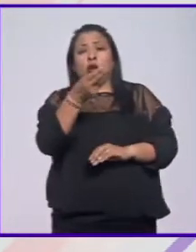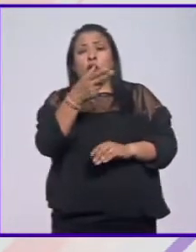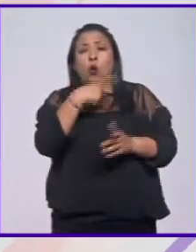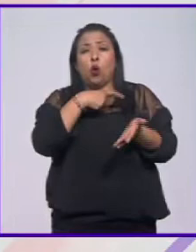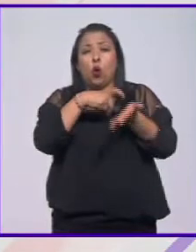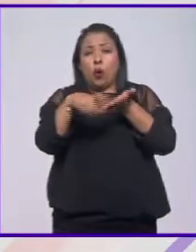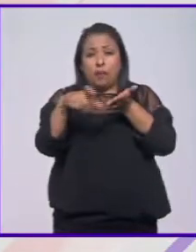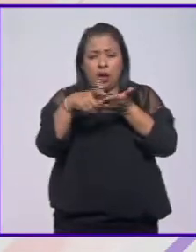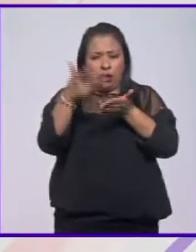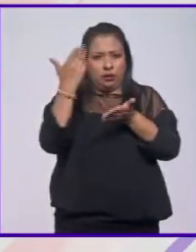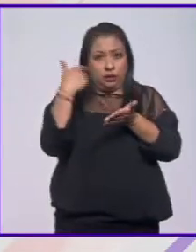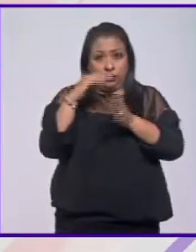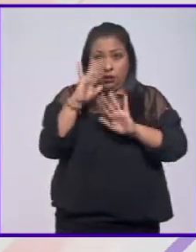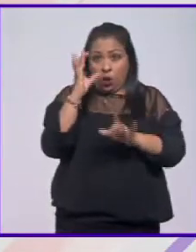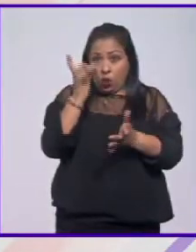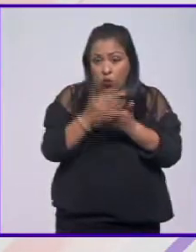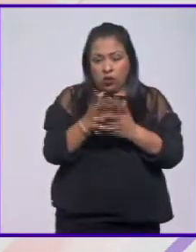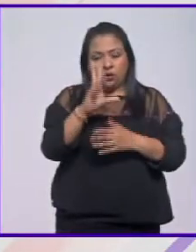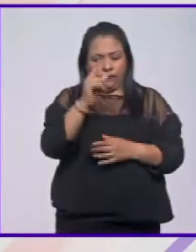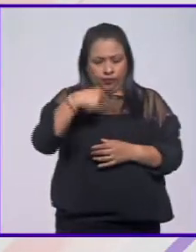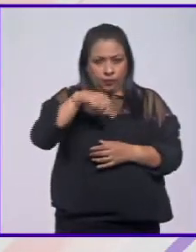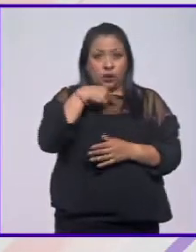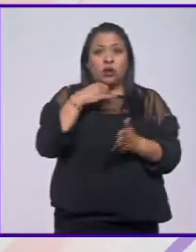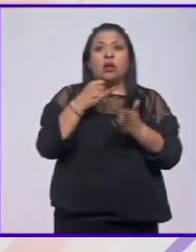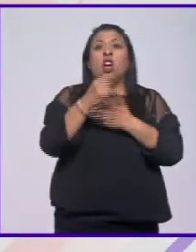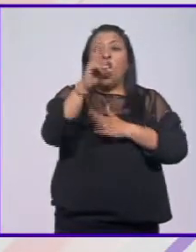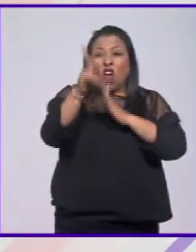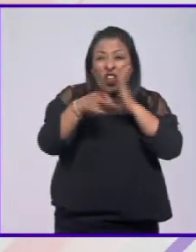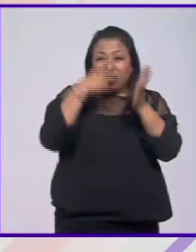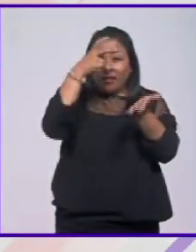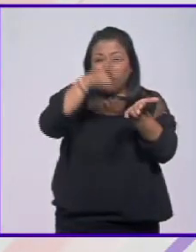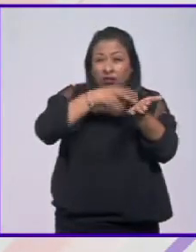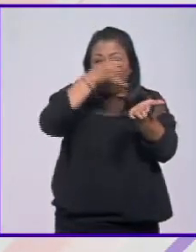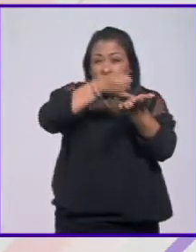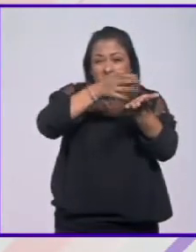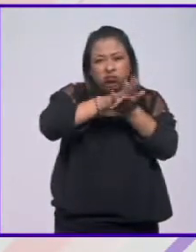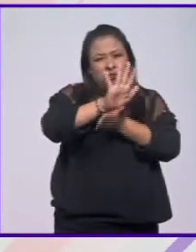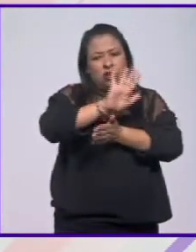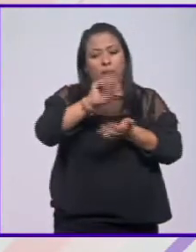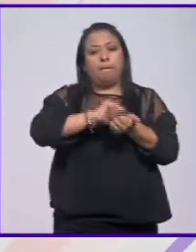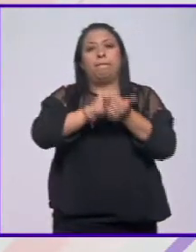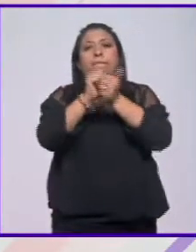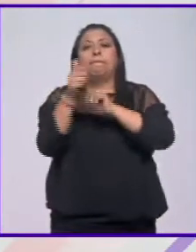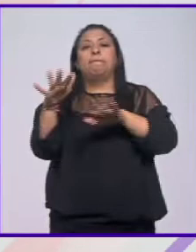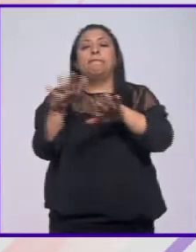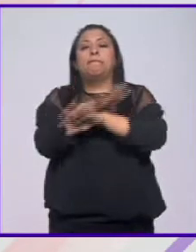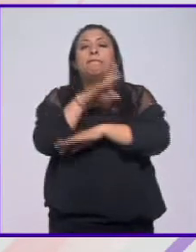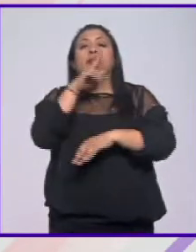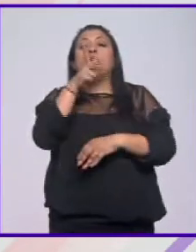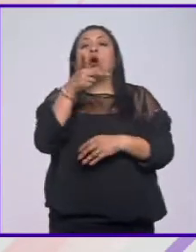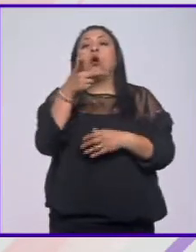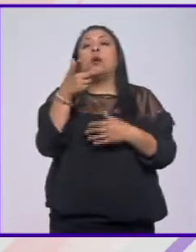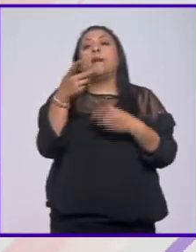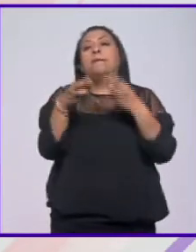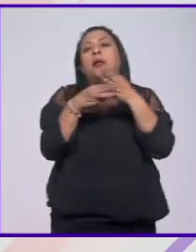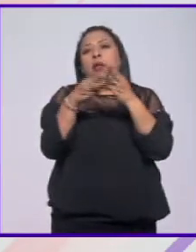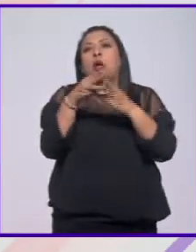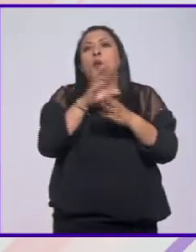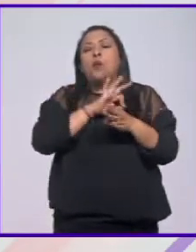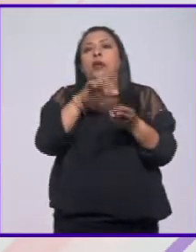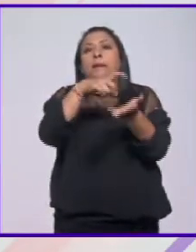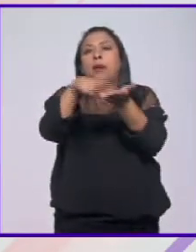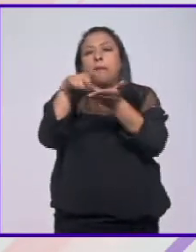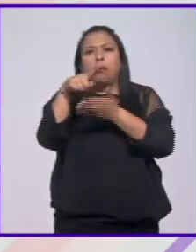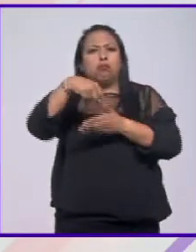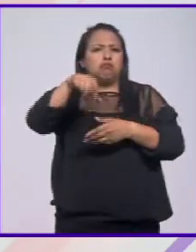comprarlos en su tiempo, porque decidimos no volverlos a editar, sino que los convertimos en material consumible para